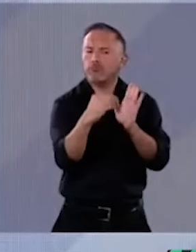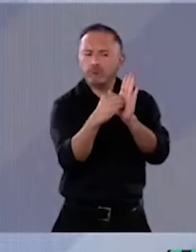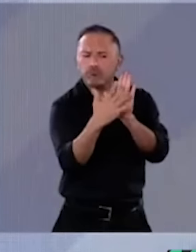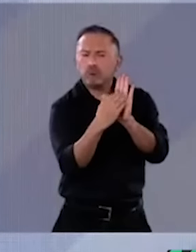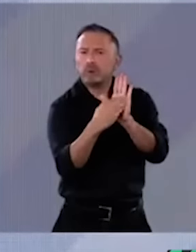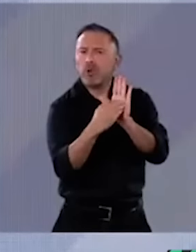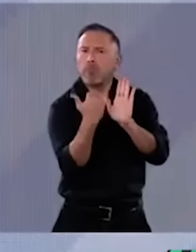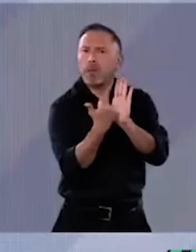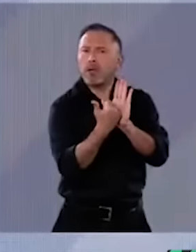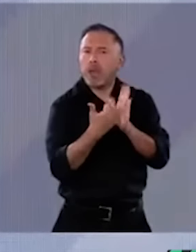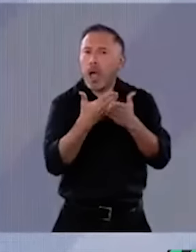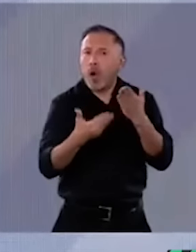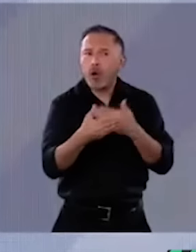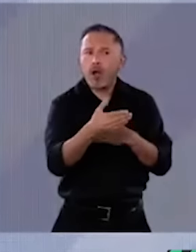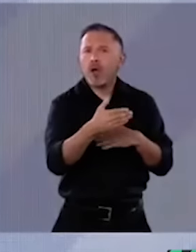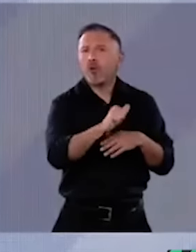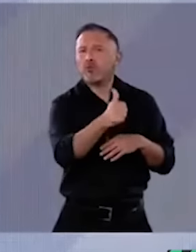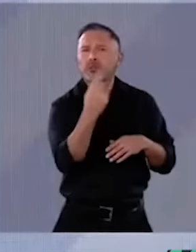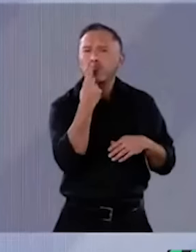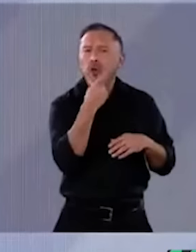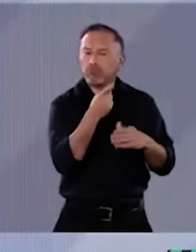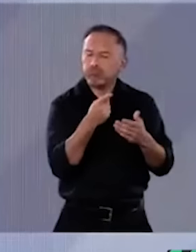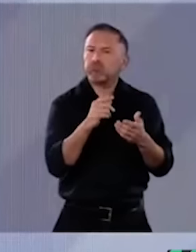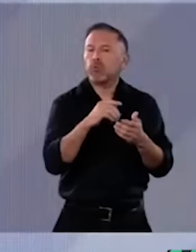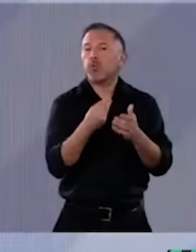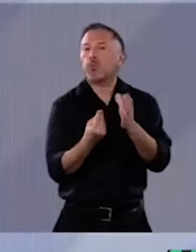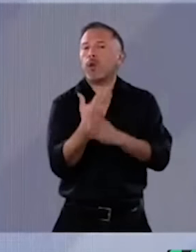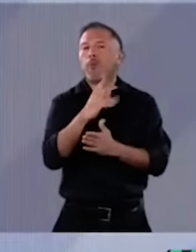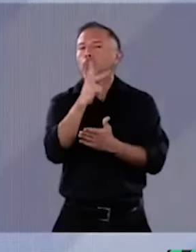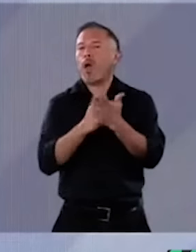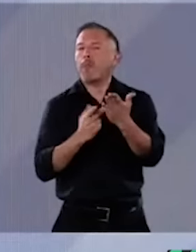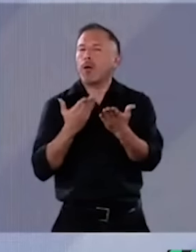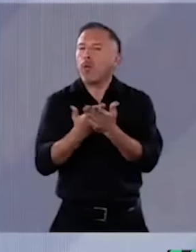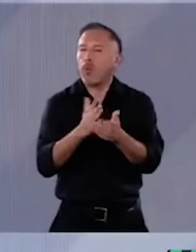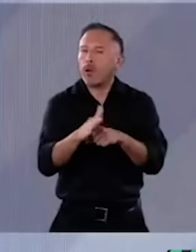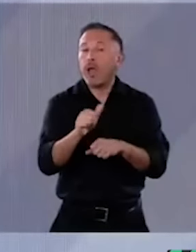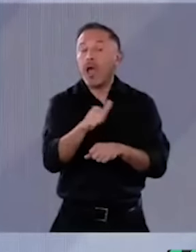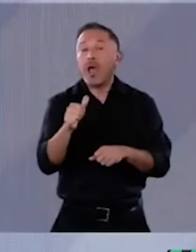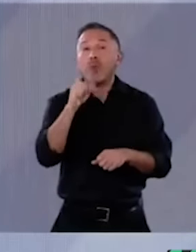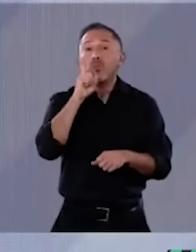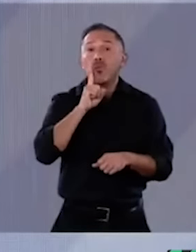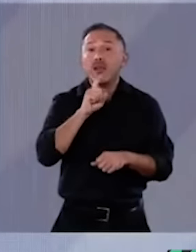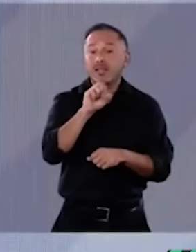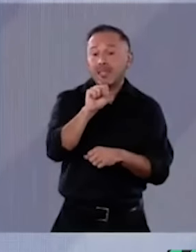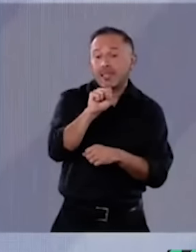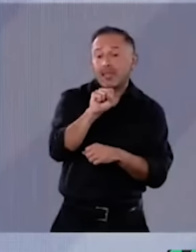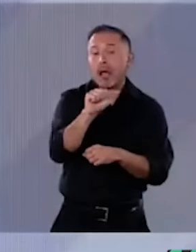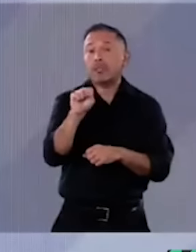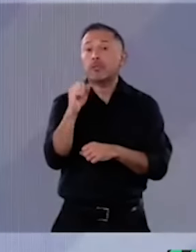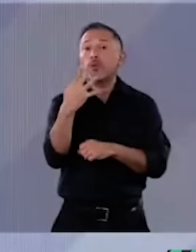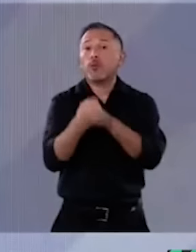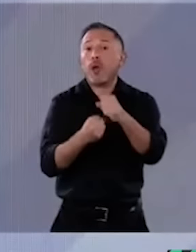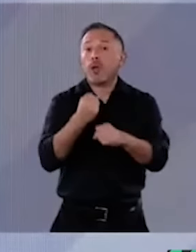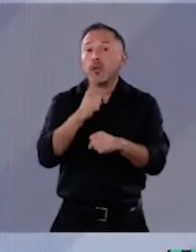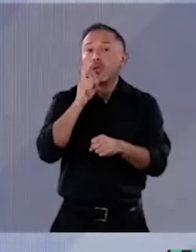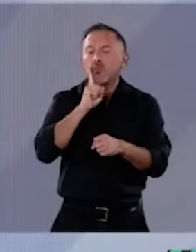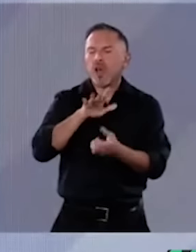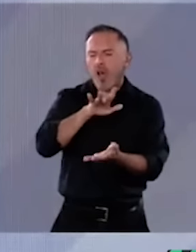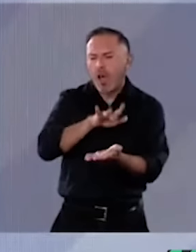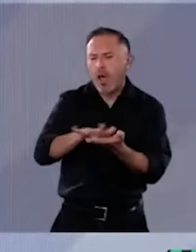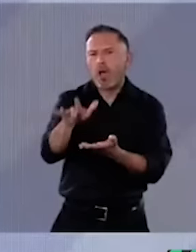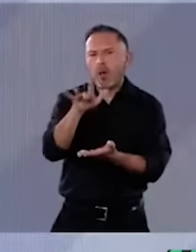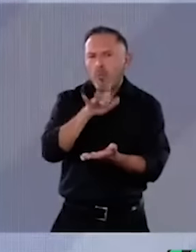en la Constitución. 2 programas nuevos. Apoyo a las mujeres de 60 a 64 años para reconocer el trabajo que han